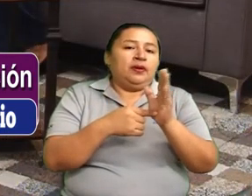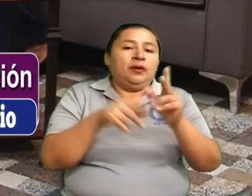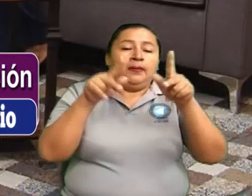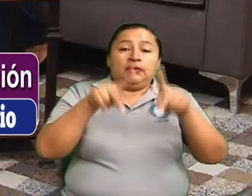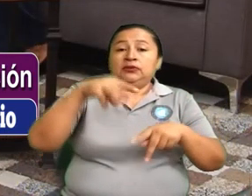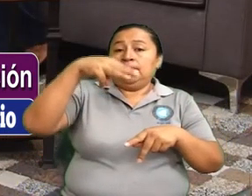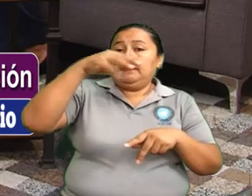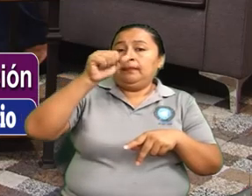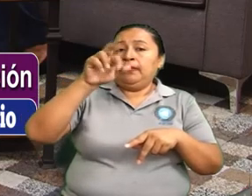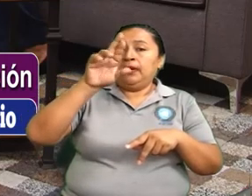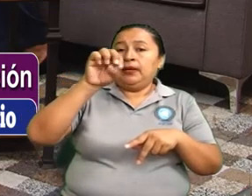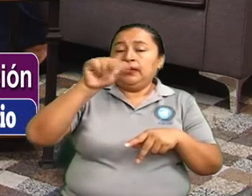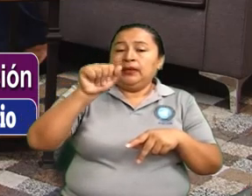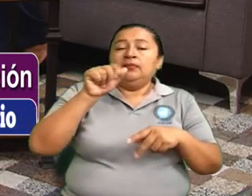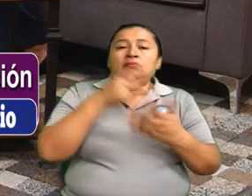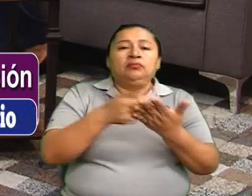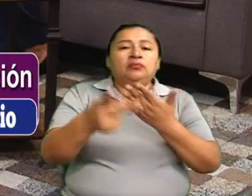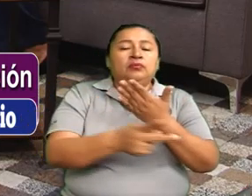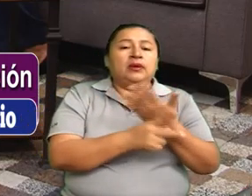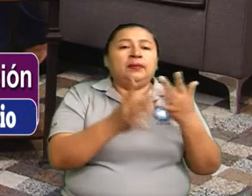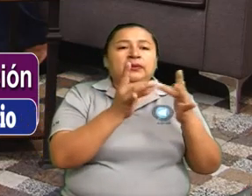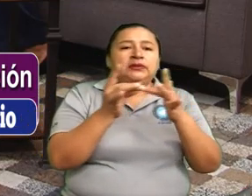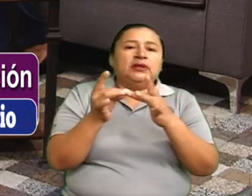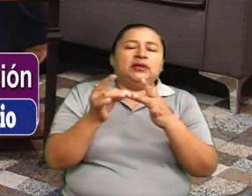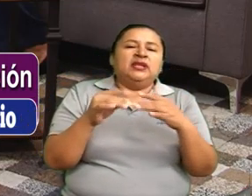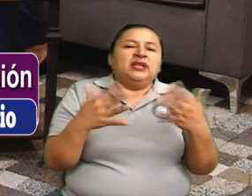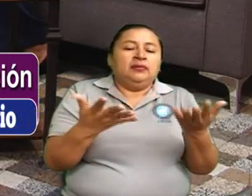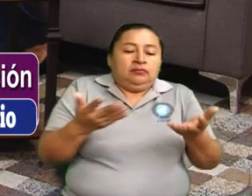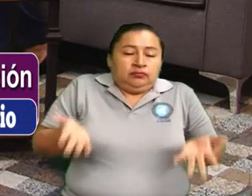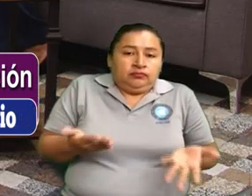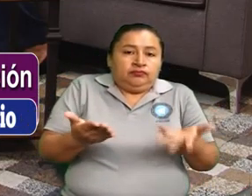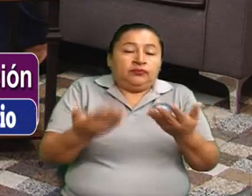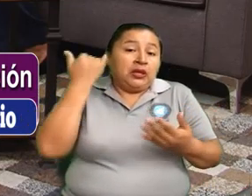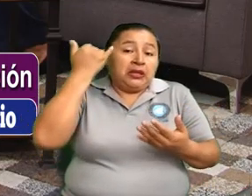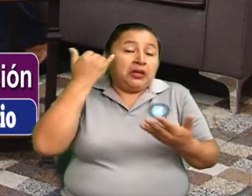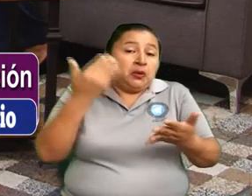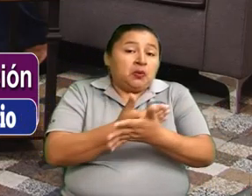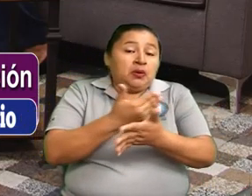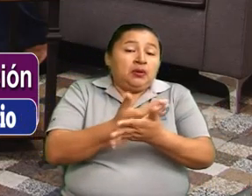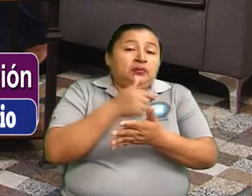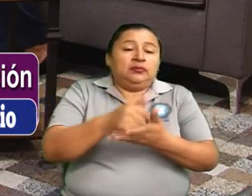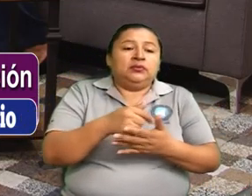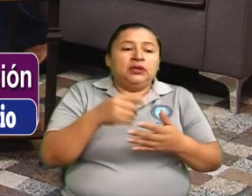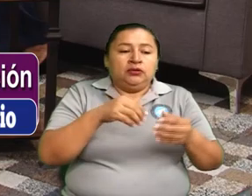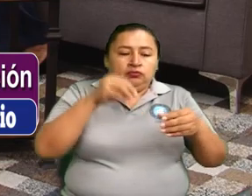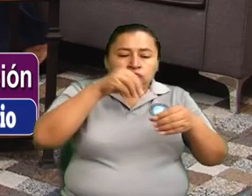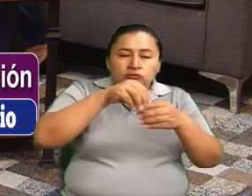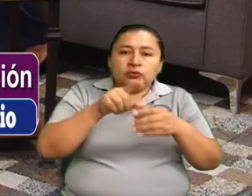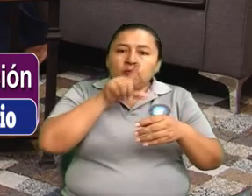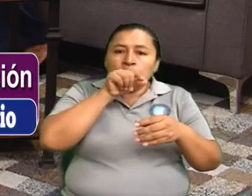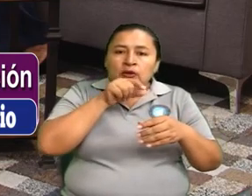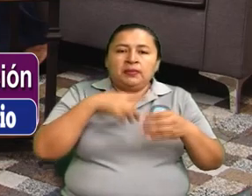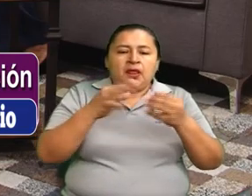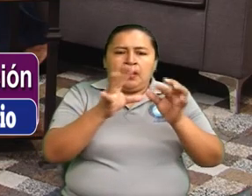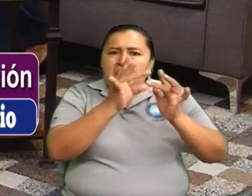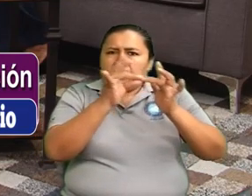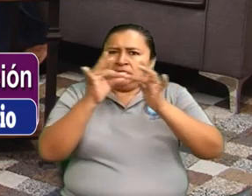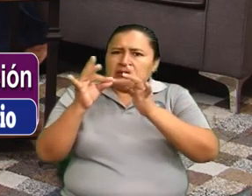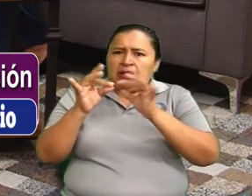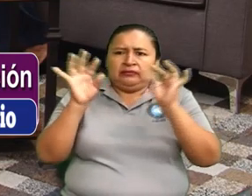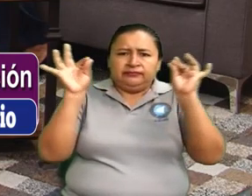Marena lanzamos los programas especiales de promover los emprendimientos a partir de esos criaderos de animales exóticos